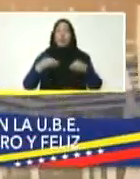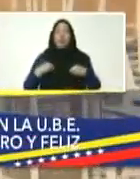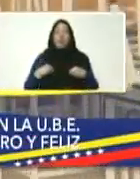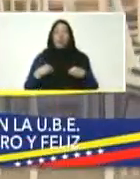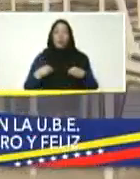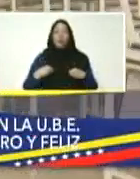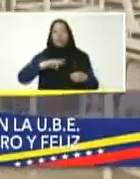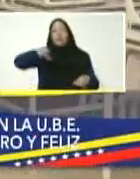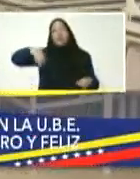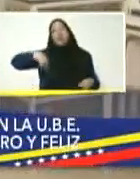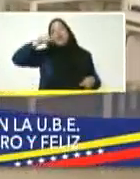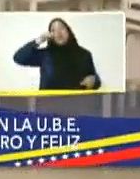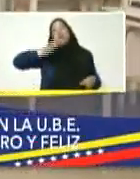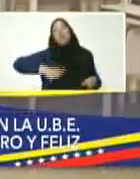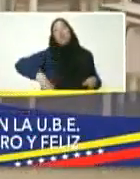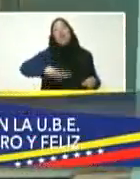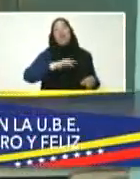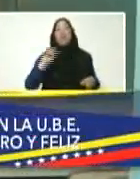le reconoce a nuestro pueblo venezolano